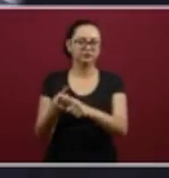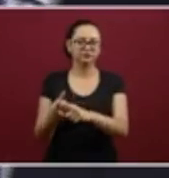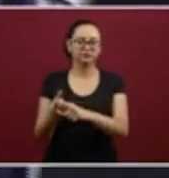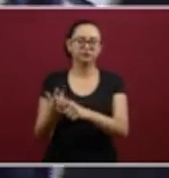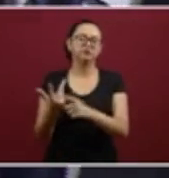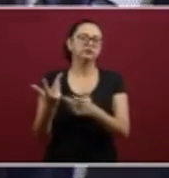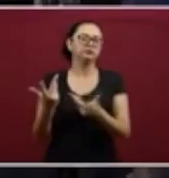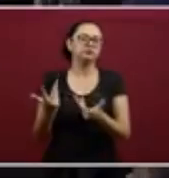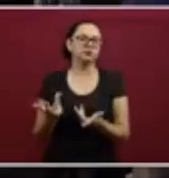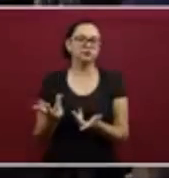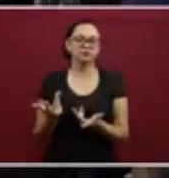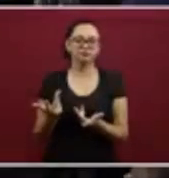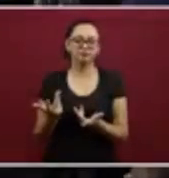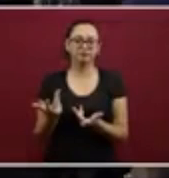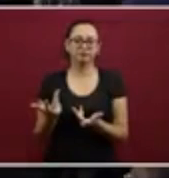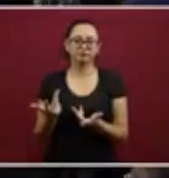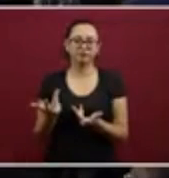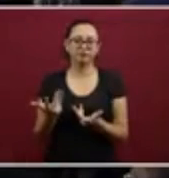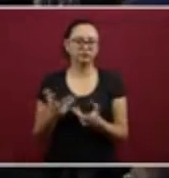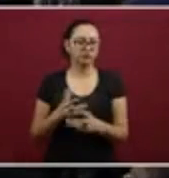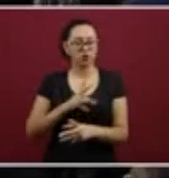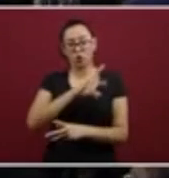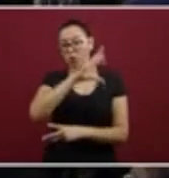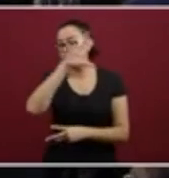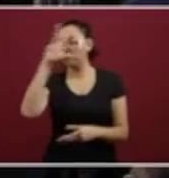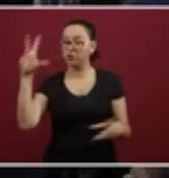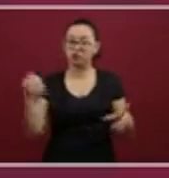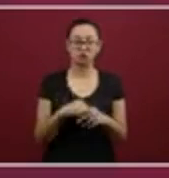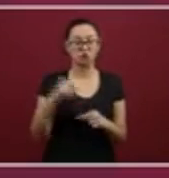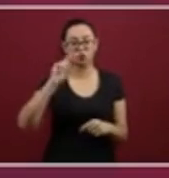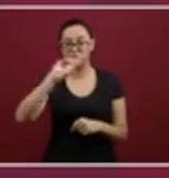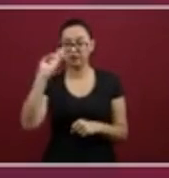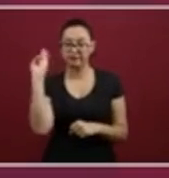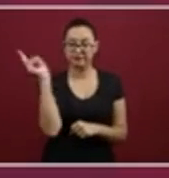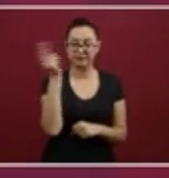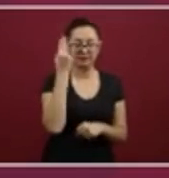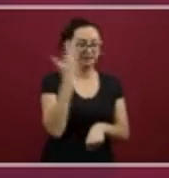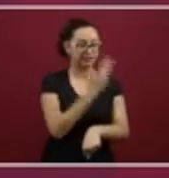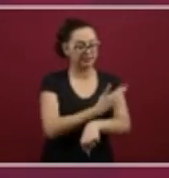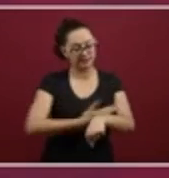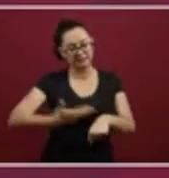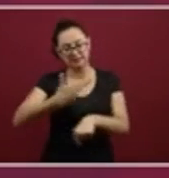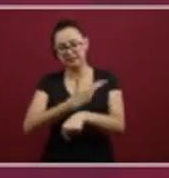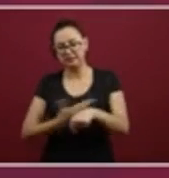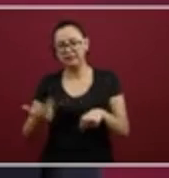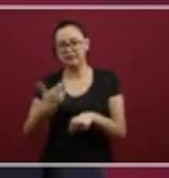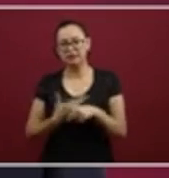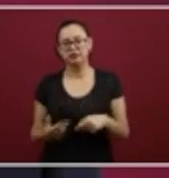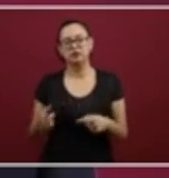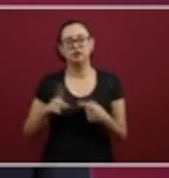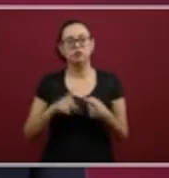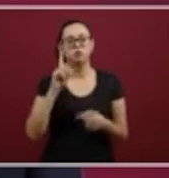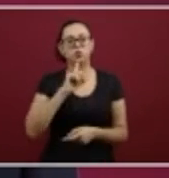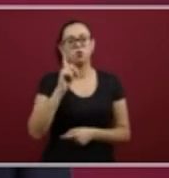del funcionamiento de las universidades, es la maestra Raquel